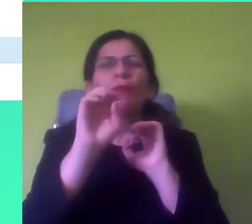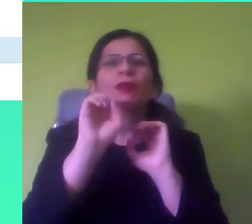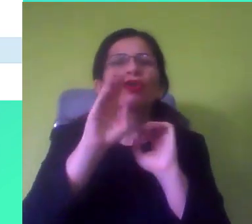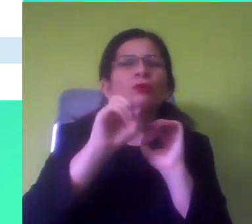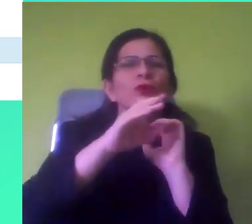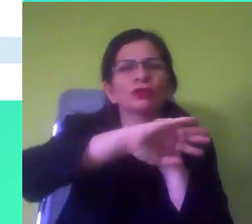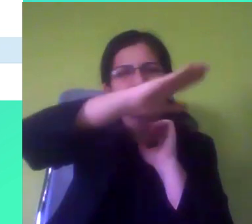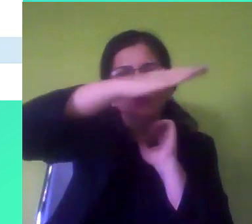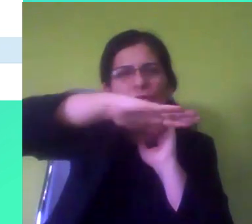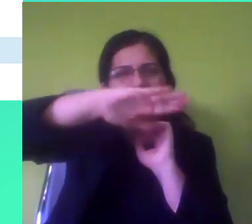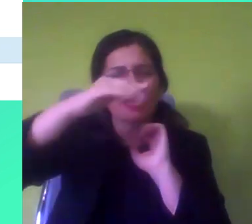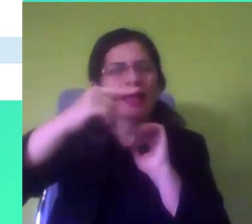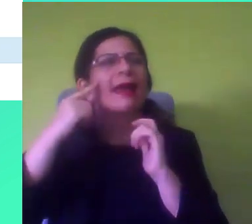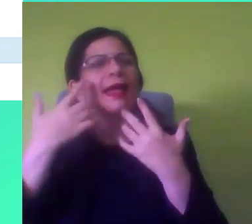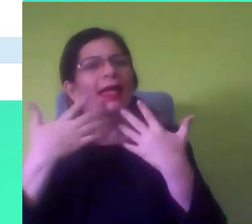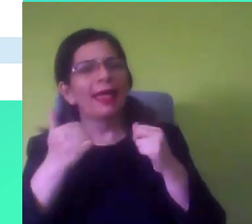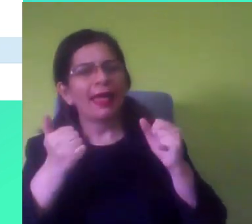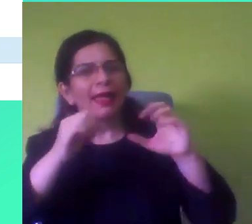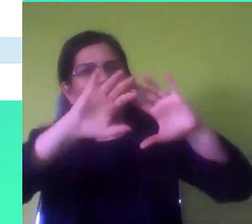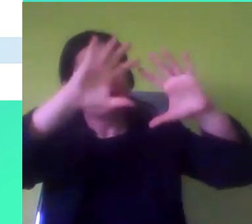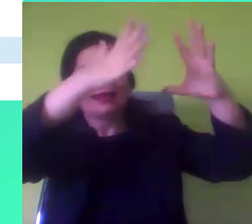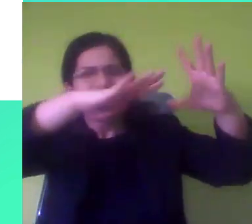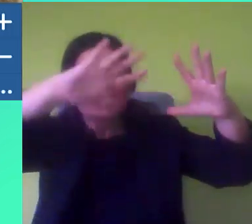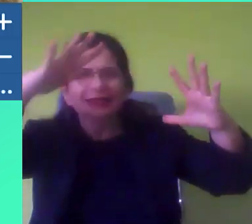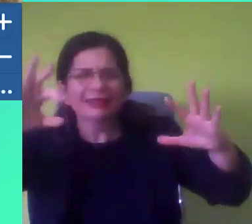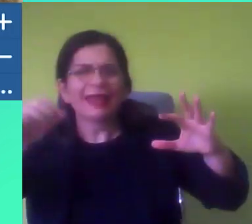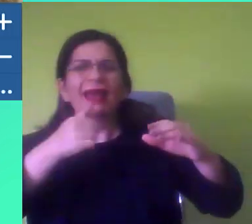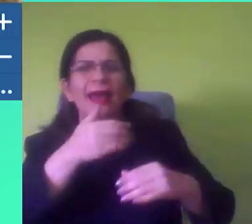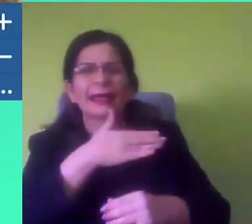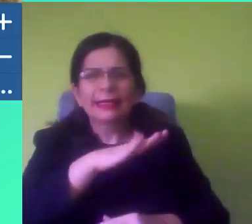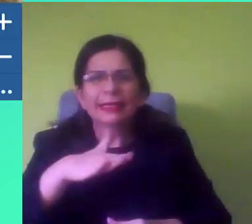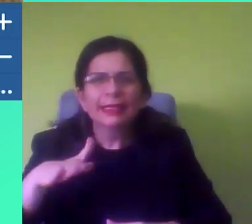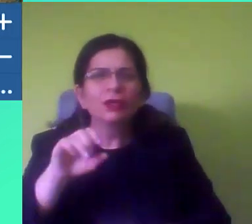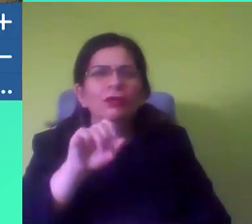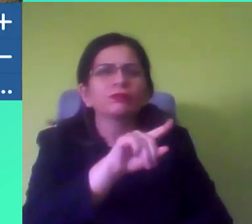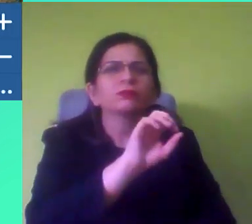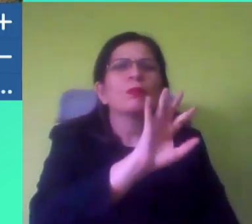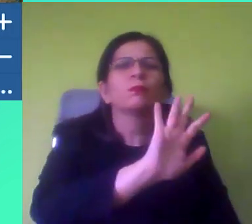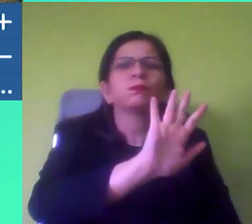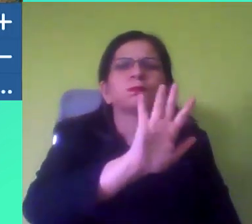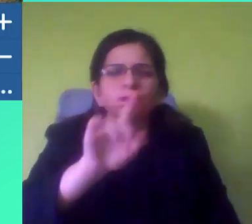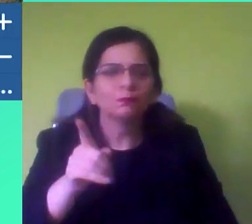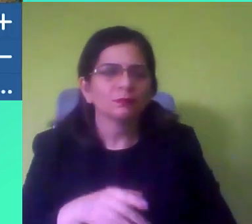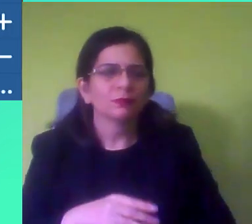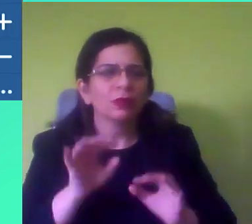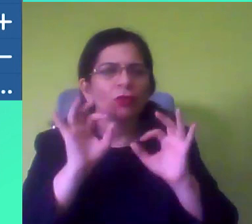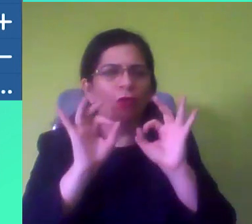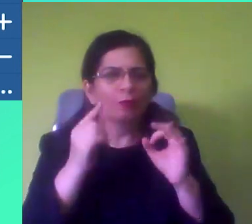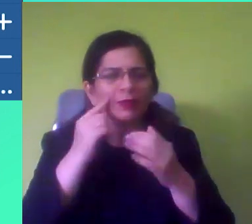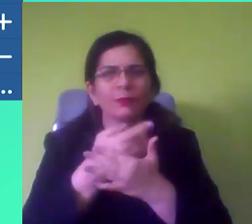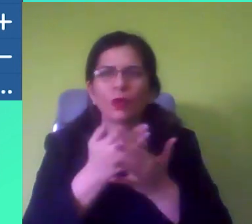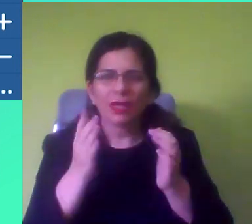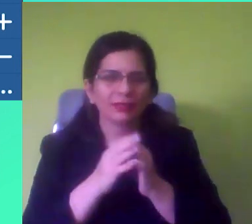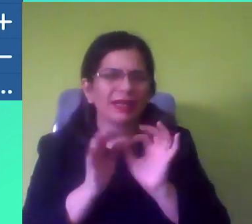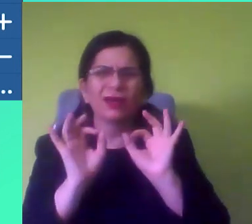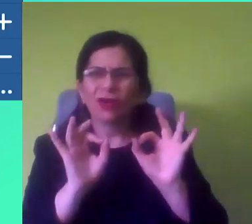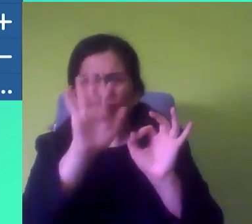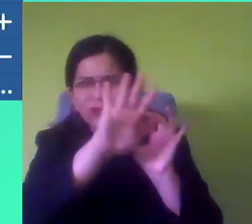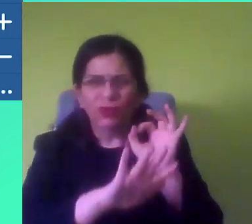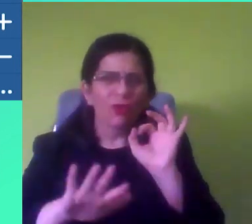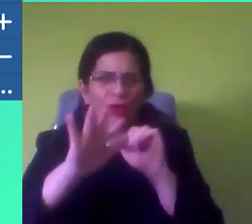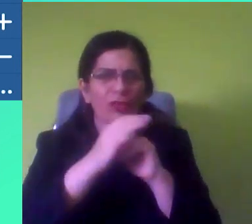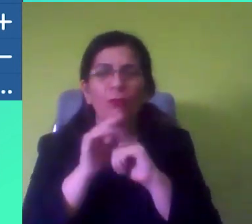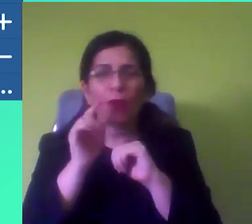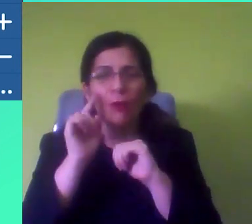cerros, los nombres de algunos glaciares que tienen glaciares, los nombres de algunos ríos, van a estar las curvas de nivel, las cotas, y si